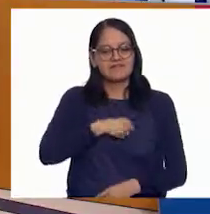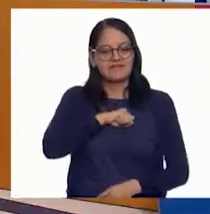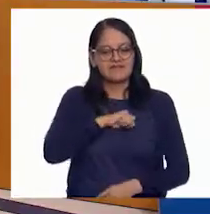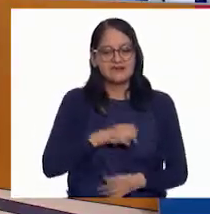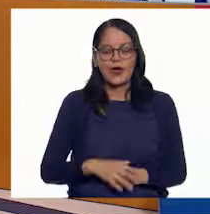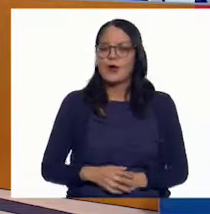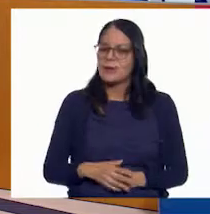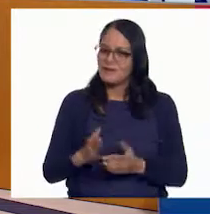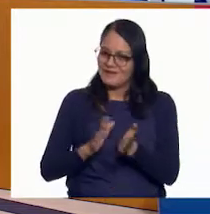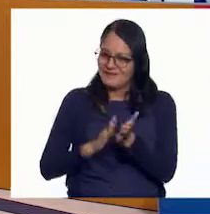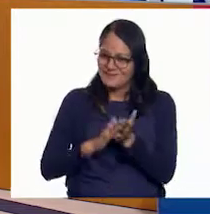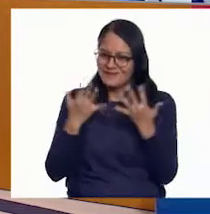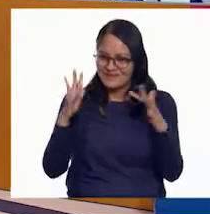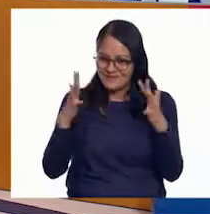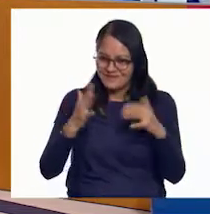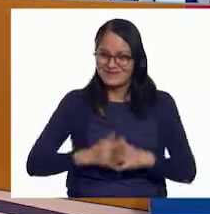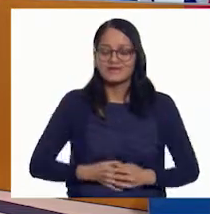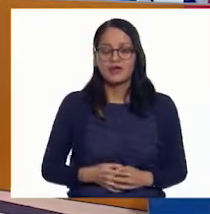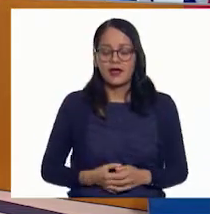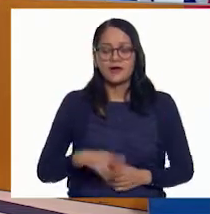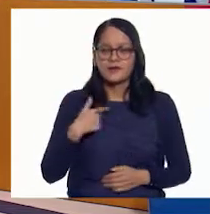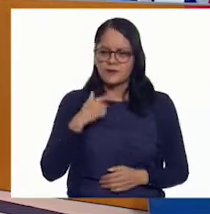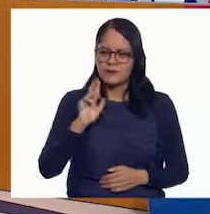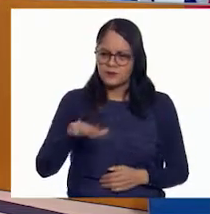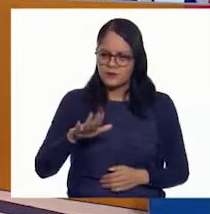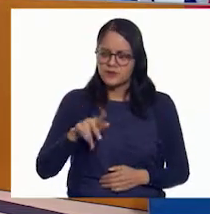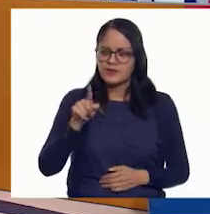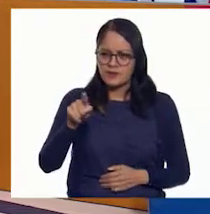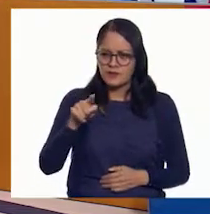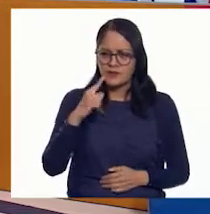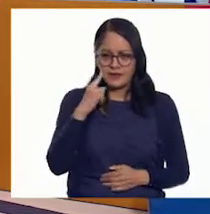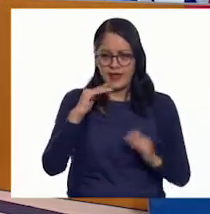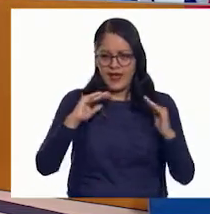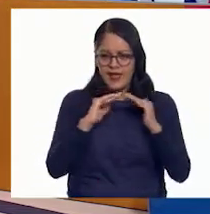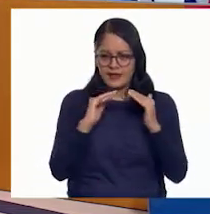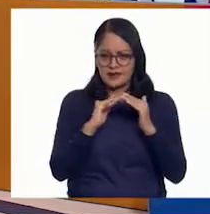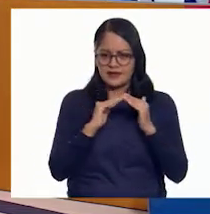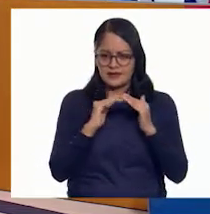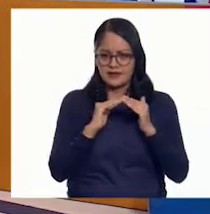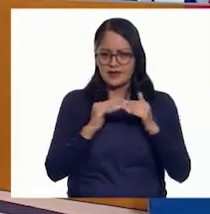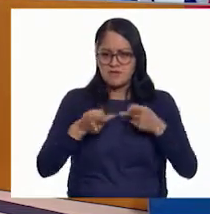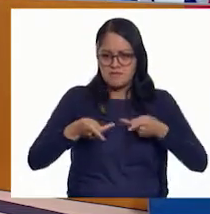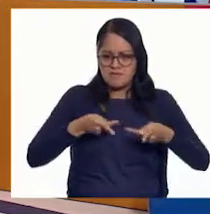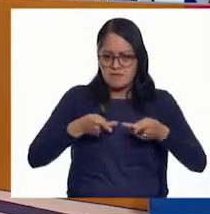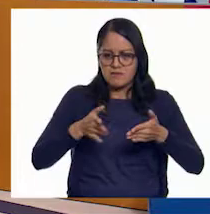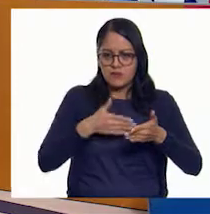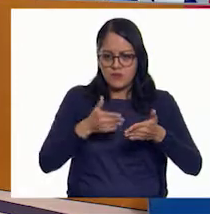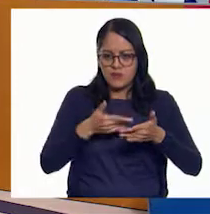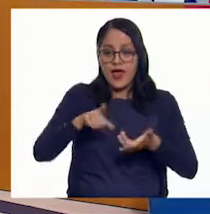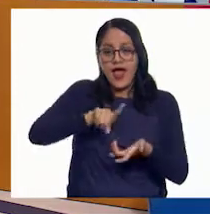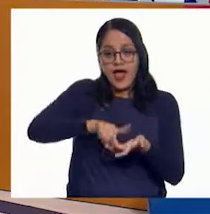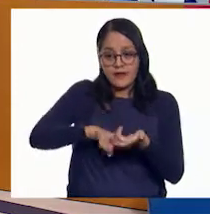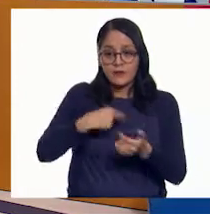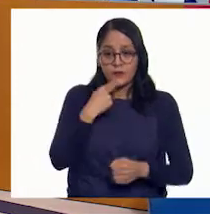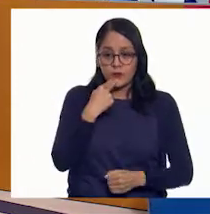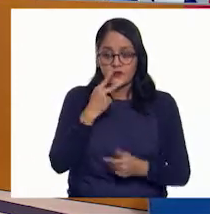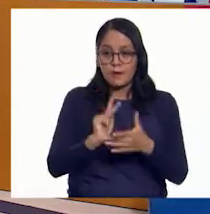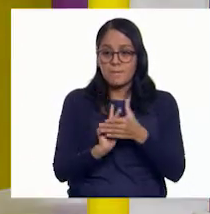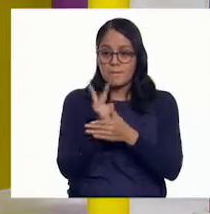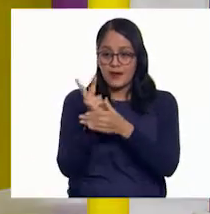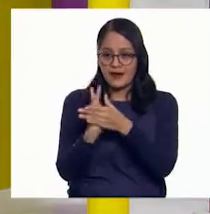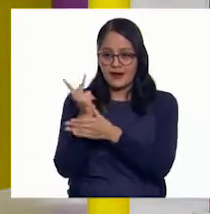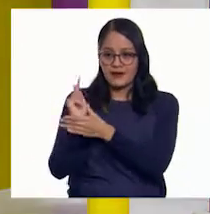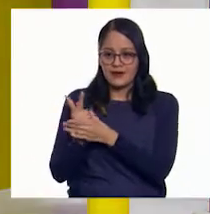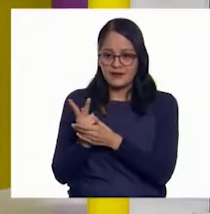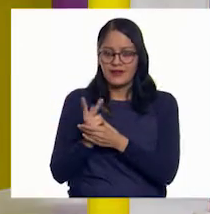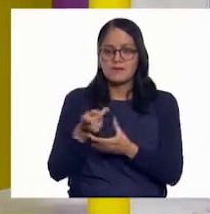agrada mucho! Oye, ¿te has dado cuenta que los remedios caseros utilizan muchas plantas que llamamos medicinales? ¡Sí, es